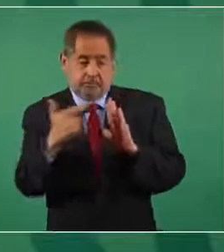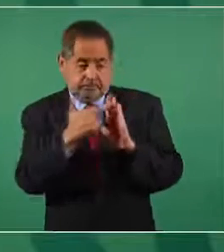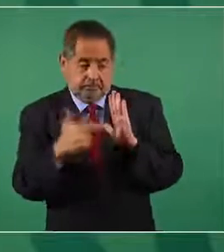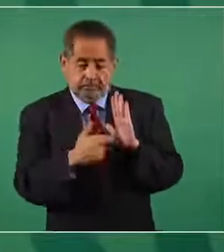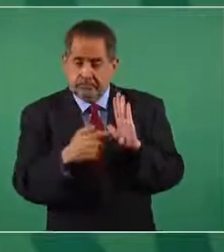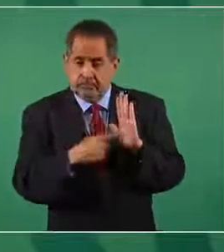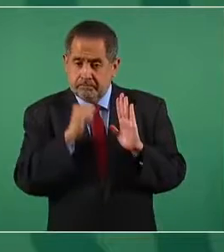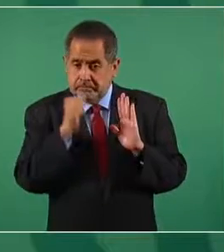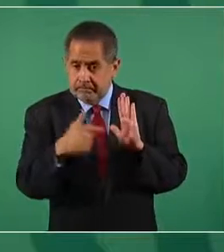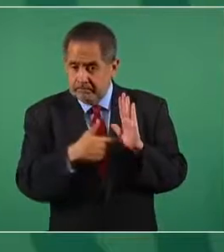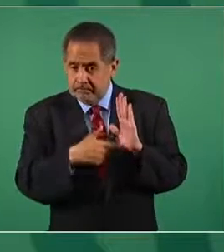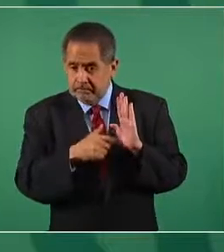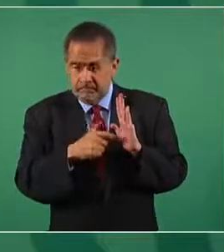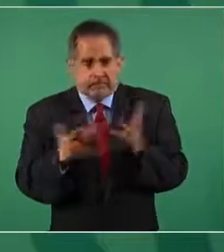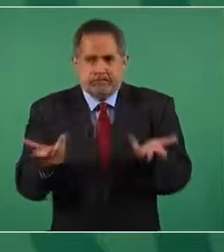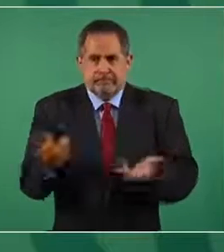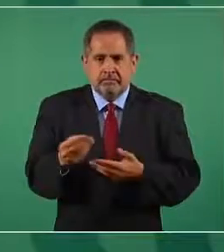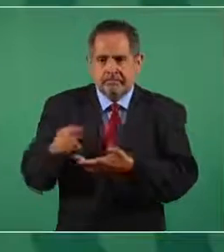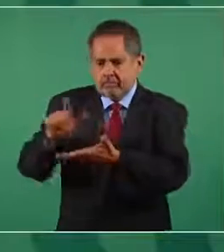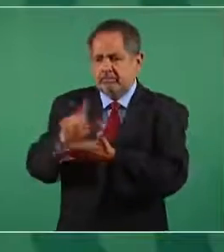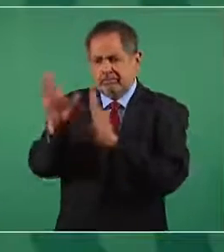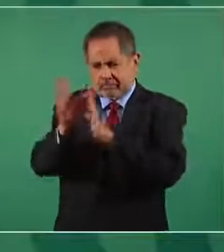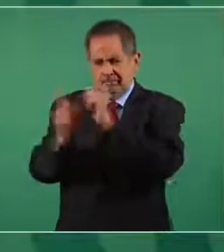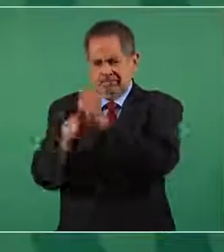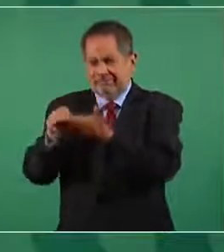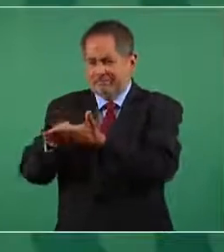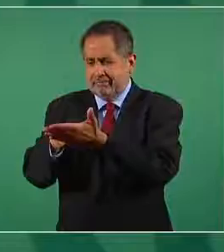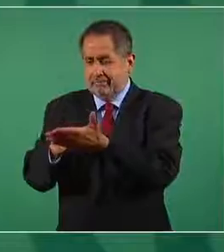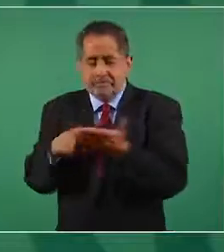reglamentaria, aunque esté en la Constitución,